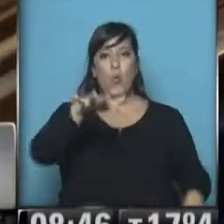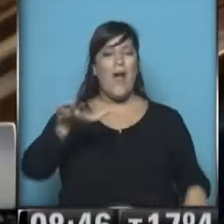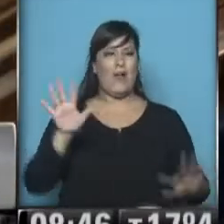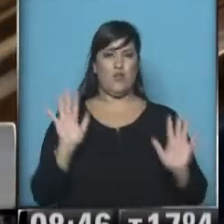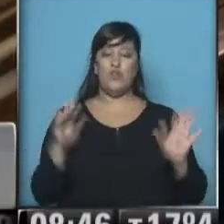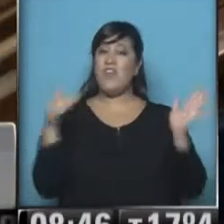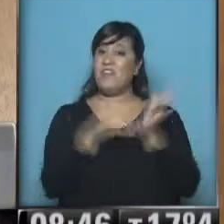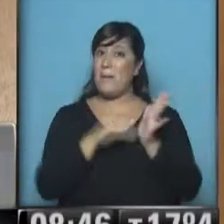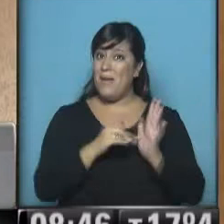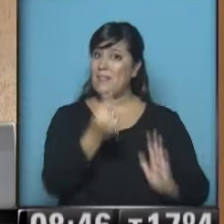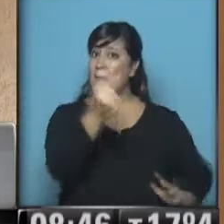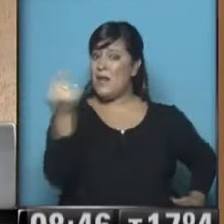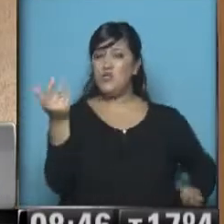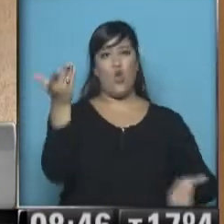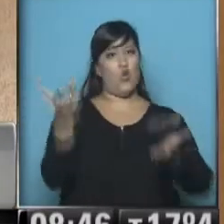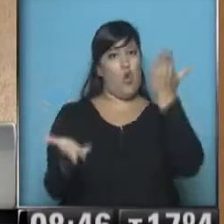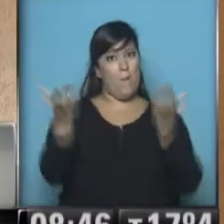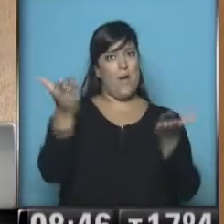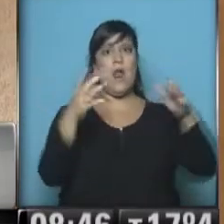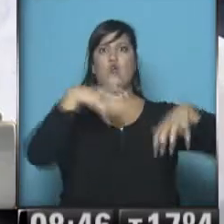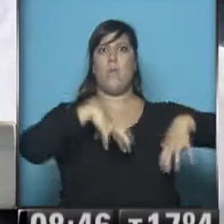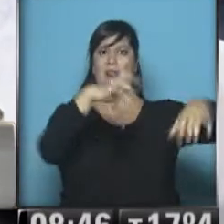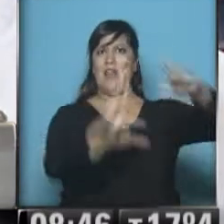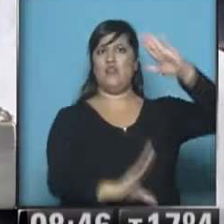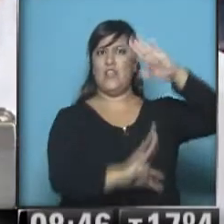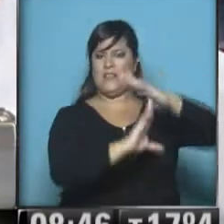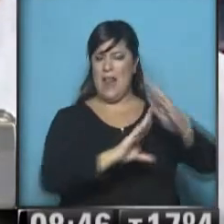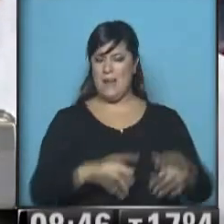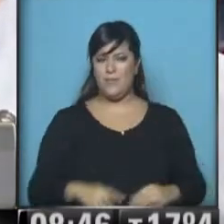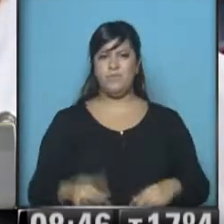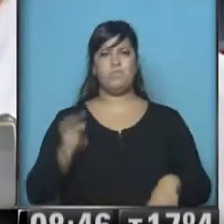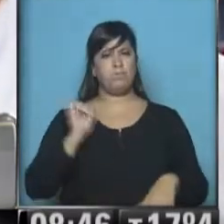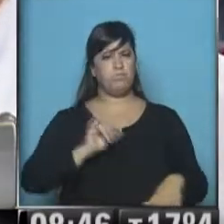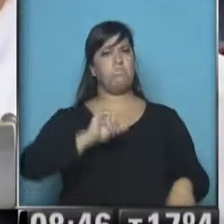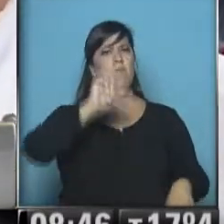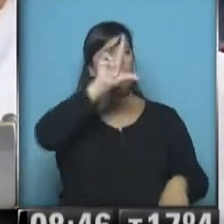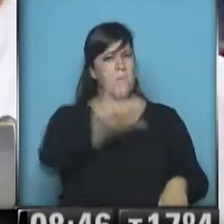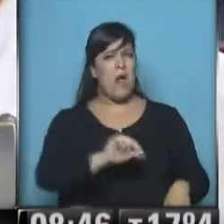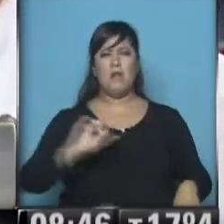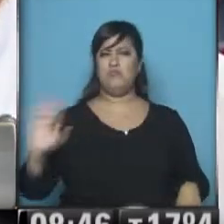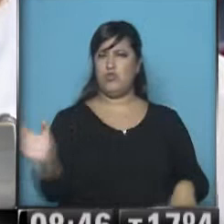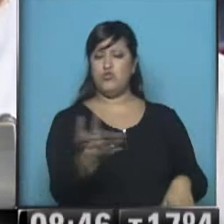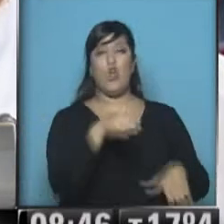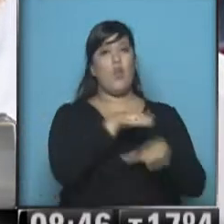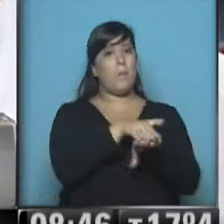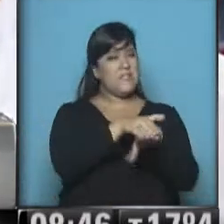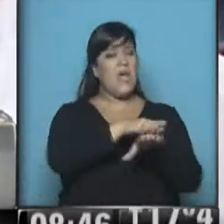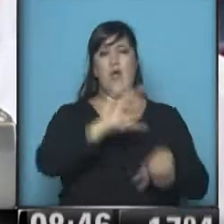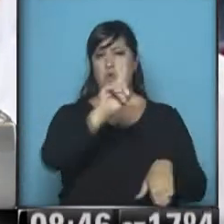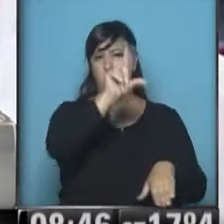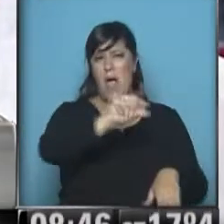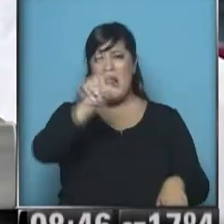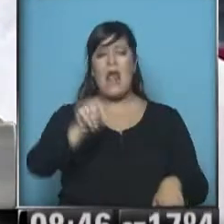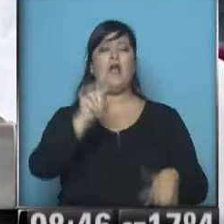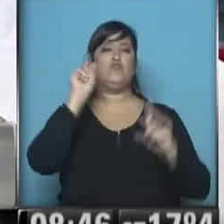elija, más cuando se compara con el mercado central. Sí, es muy económico todo. Lo que es el pescado, todo, pescado y